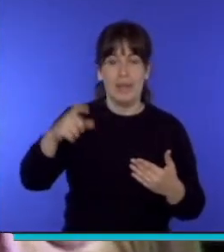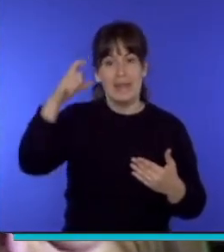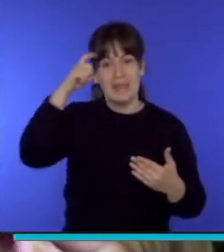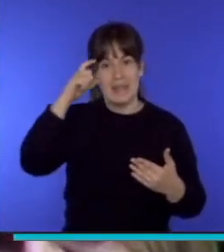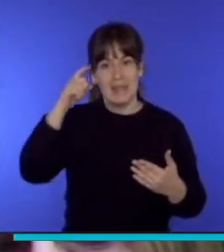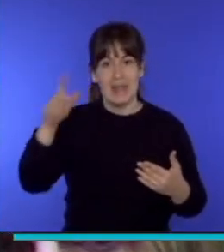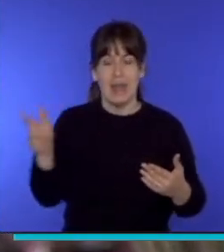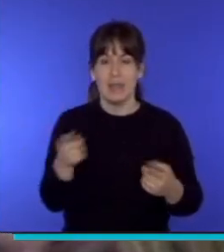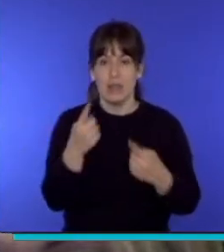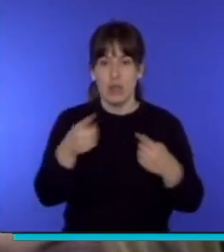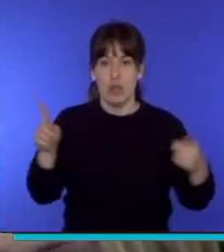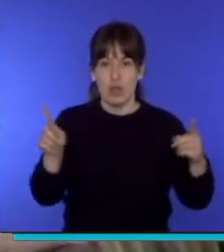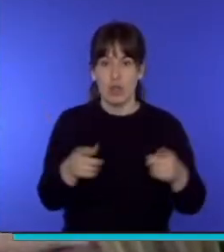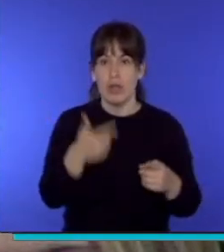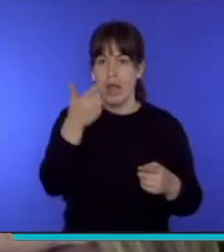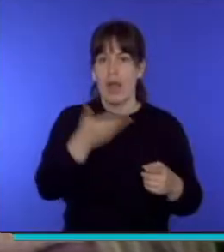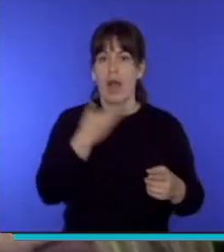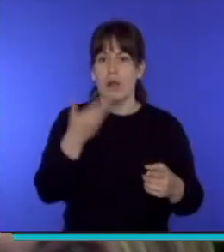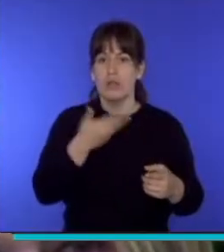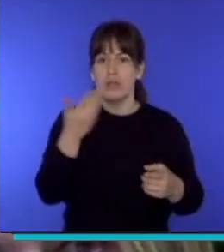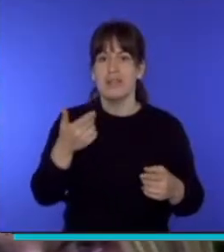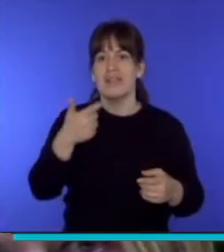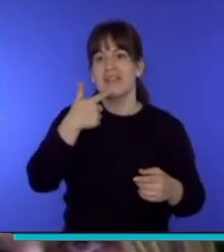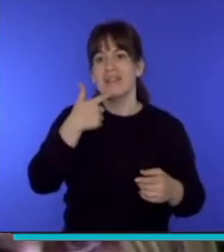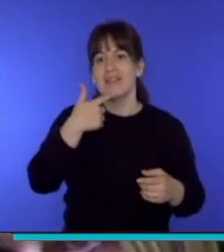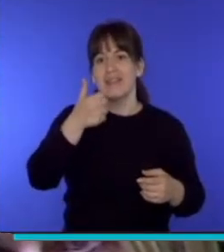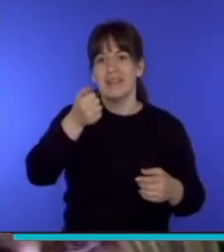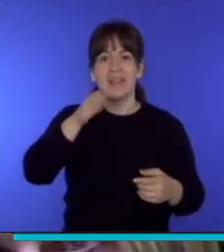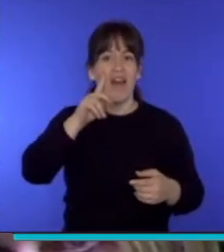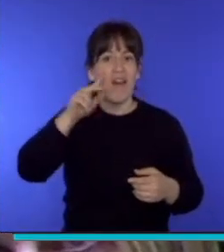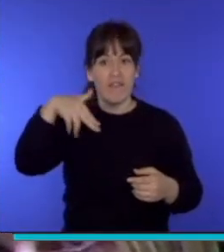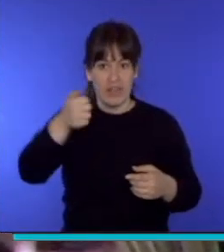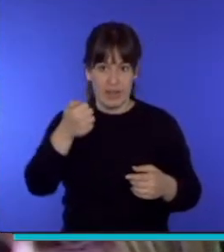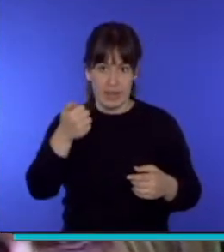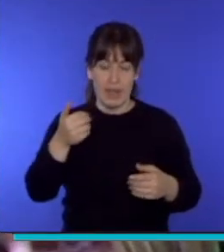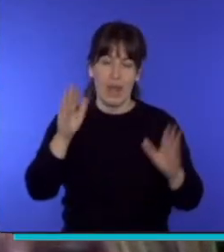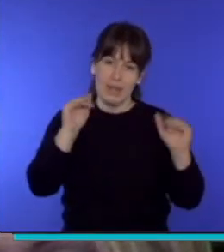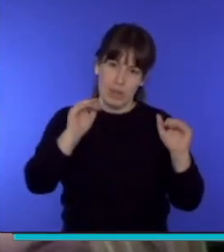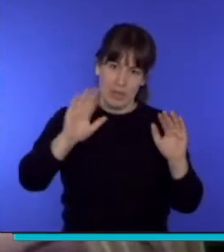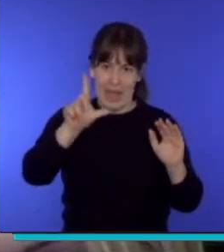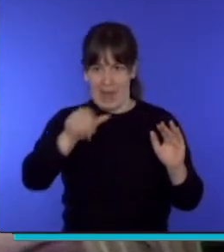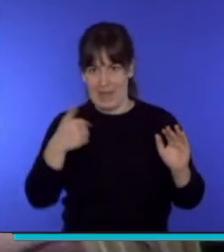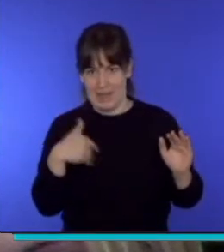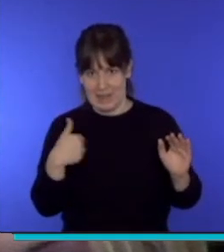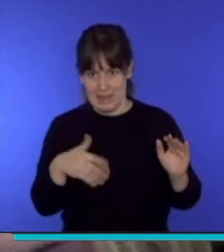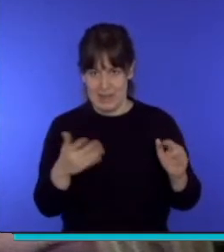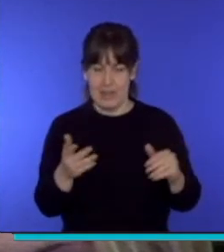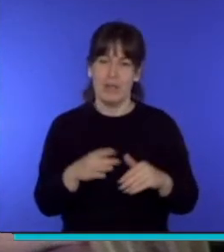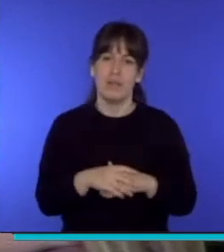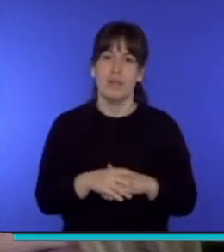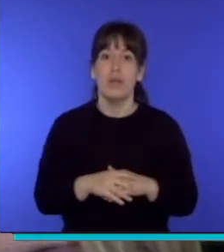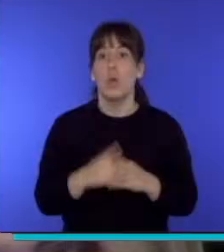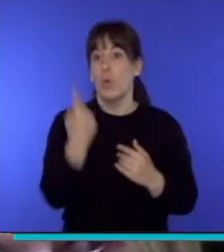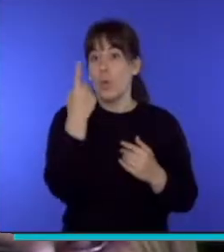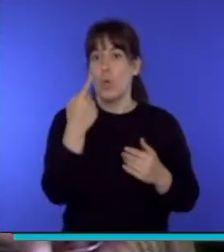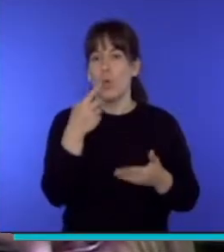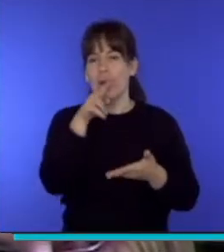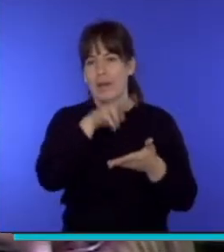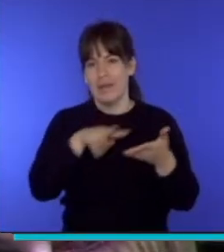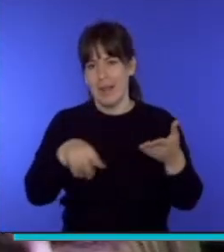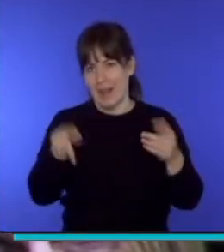Buenos Aires el cantautor andaluz Joaquín Sabina, que en una de sus letras, por lo menos que a mí más me